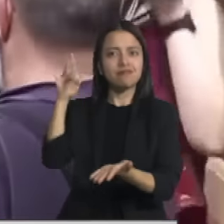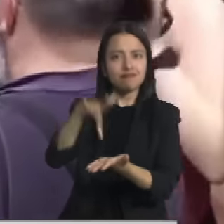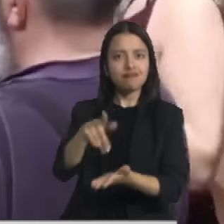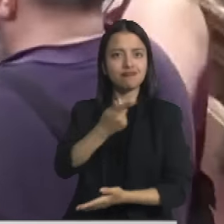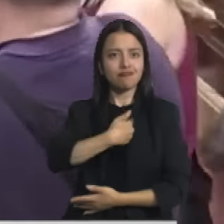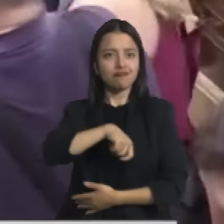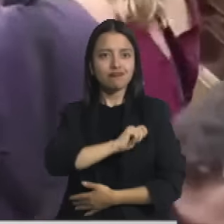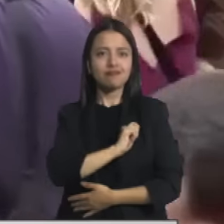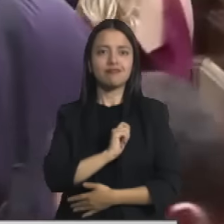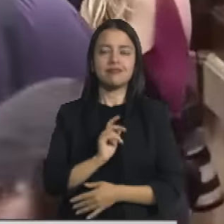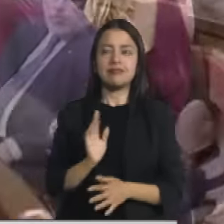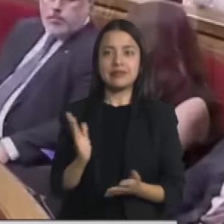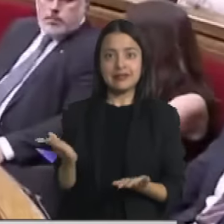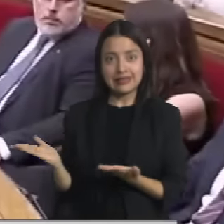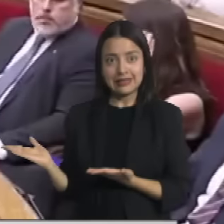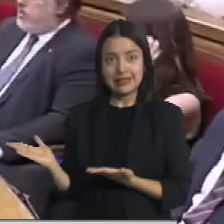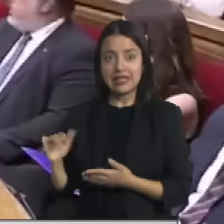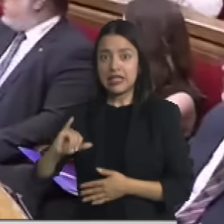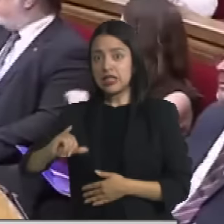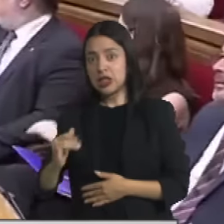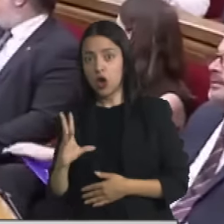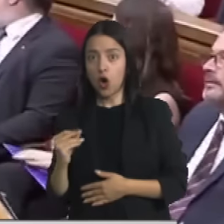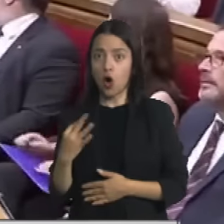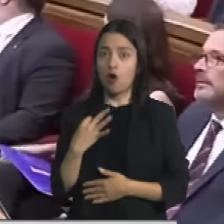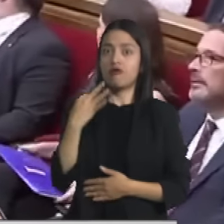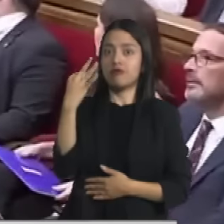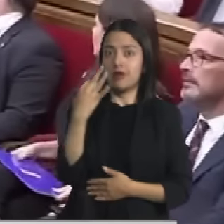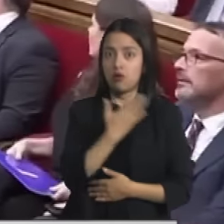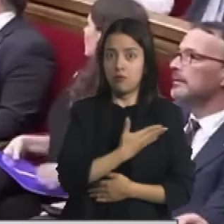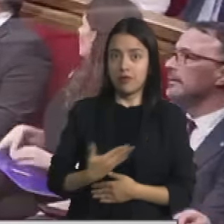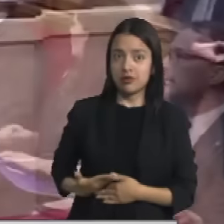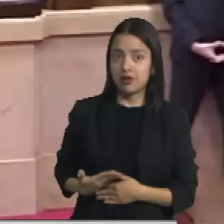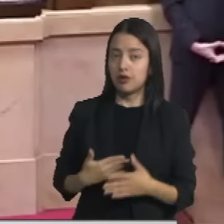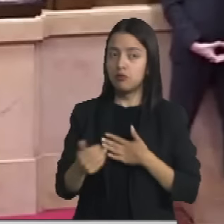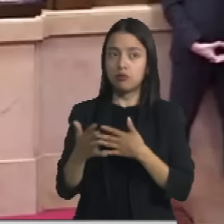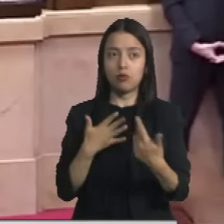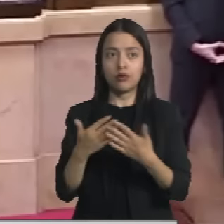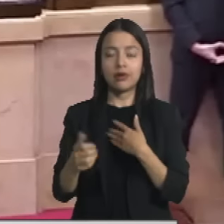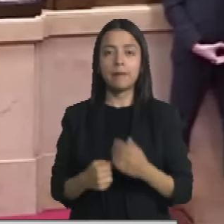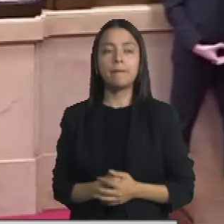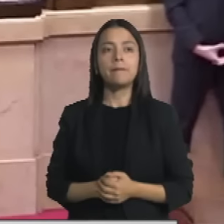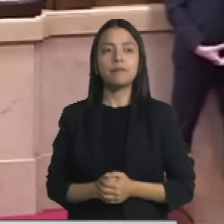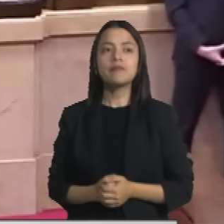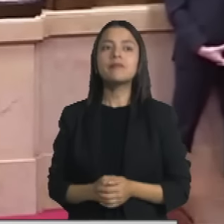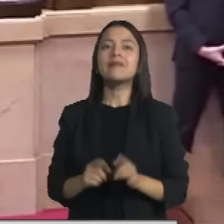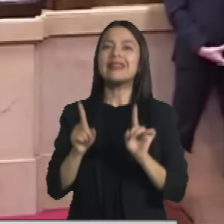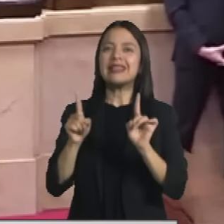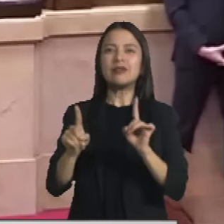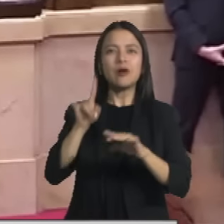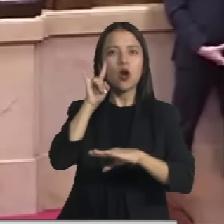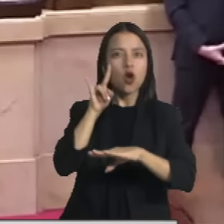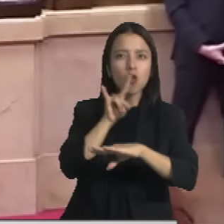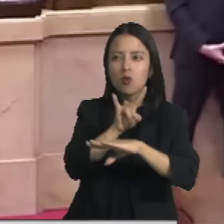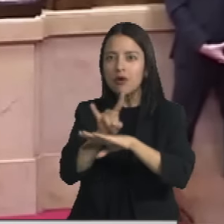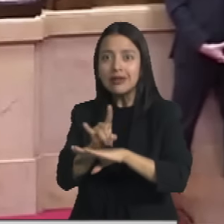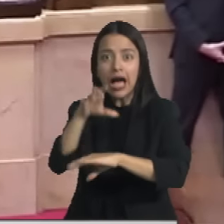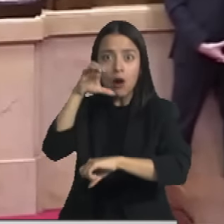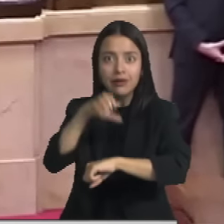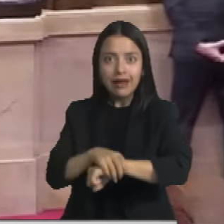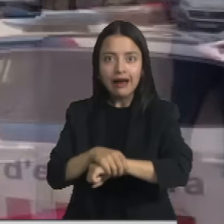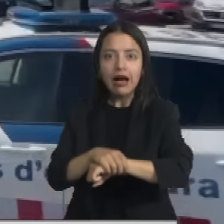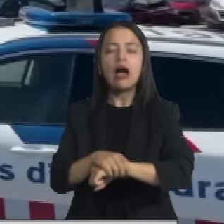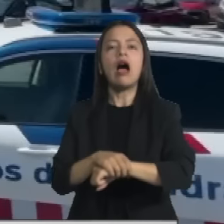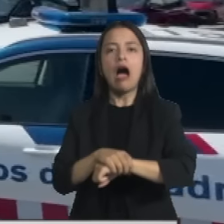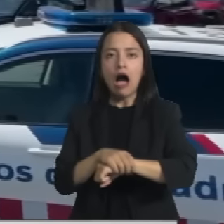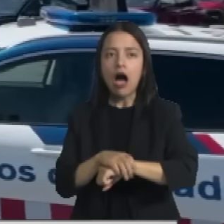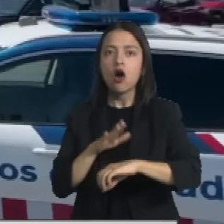de investidura, resultará o no elegido como presidente. En caso de que las fuerzas de seguridad lo detengan, desde su partido